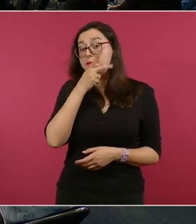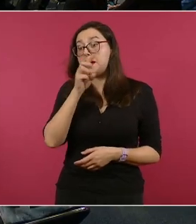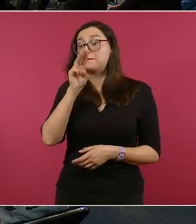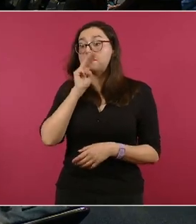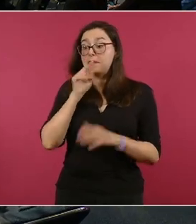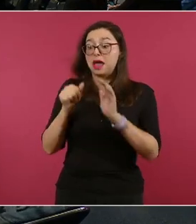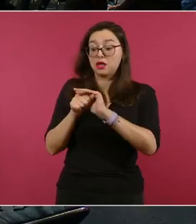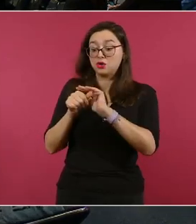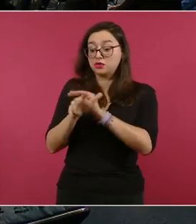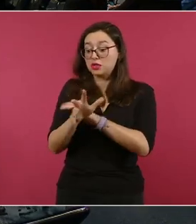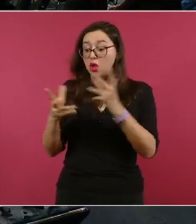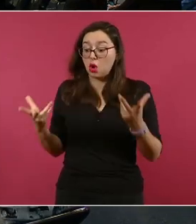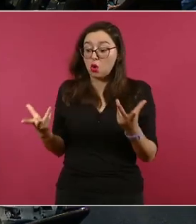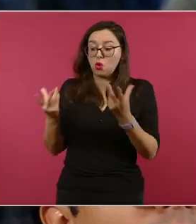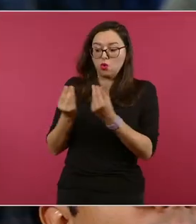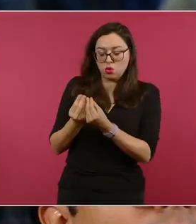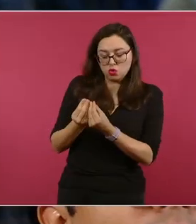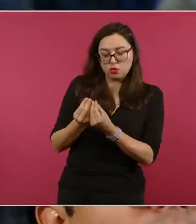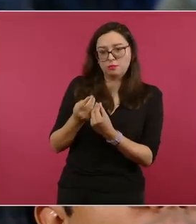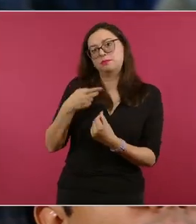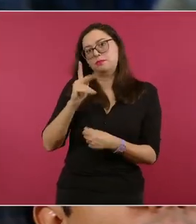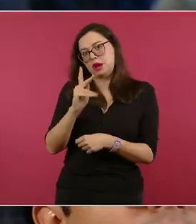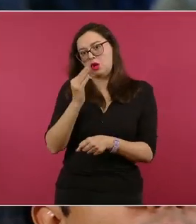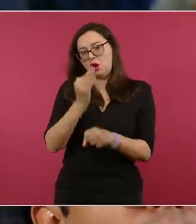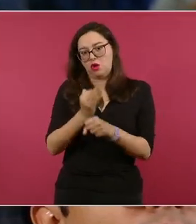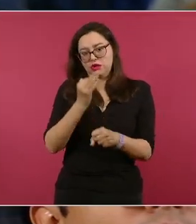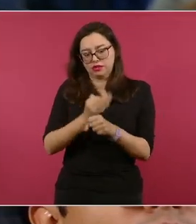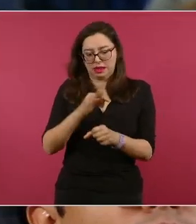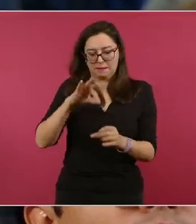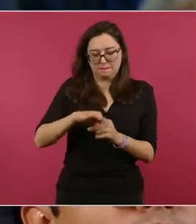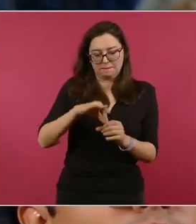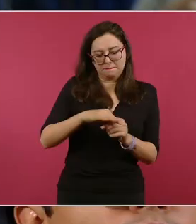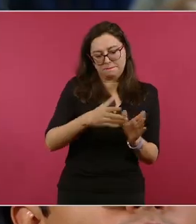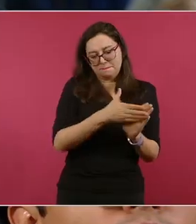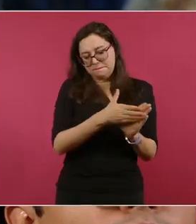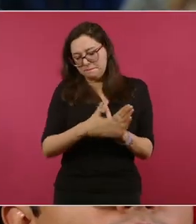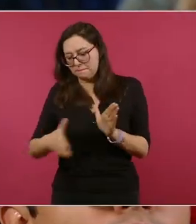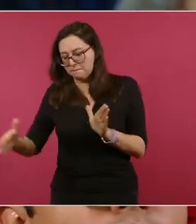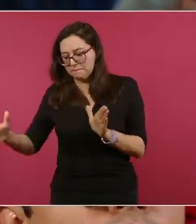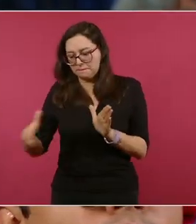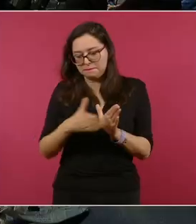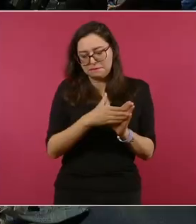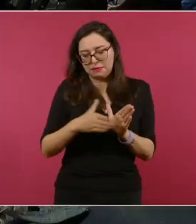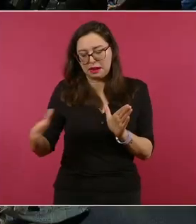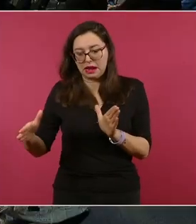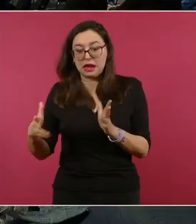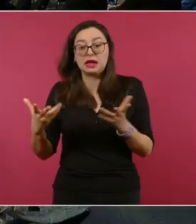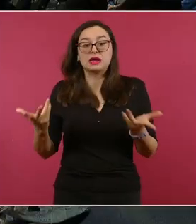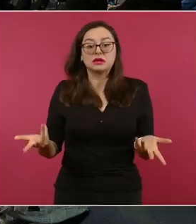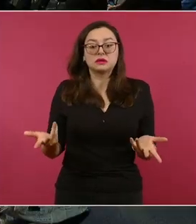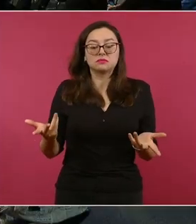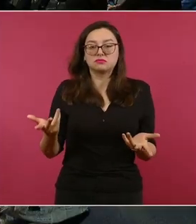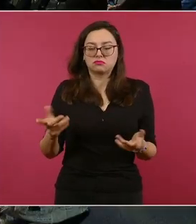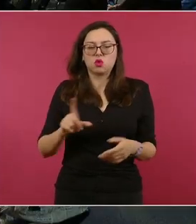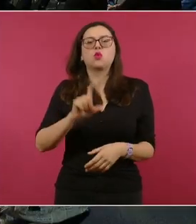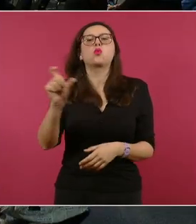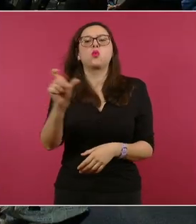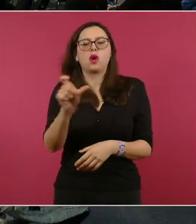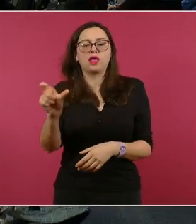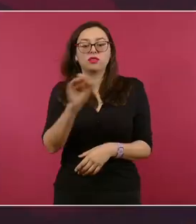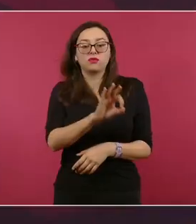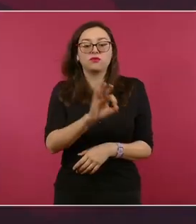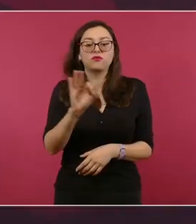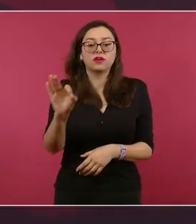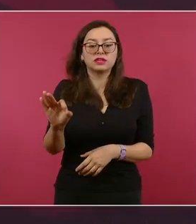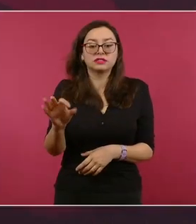entonces, ¿cuándo se daría y por qué tendrían que esperar las madres y los padres a que pase un proceso electoral? Porque estamos trabajando, haciendo ¿todavía?